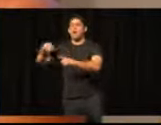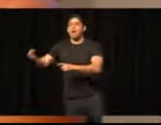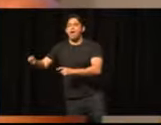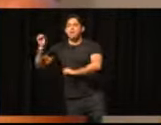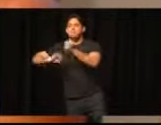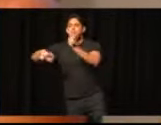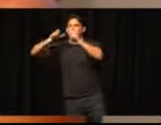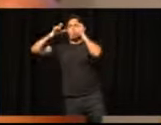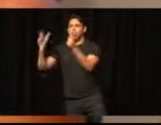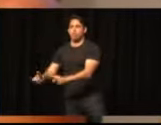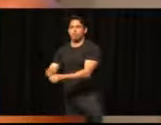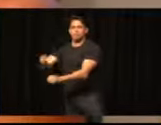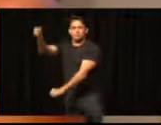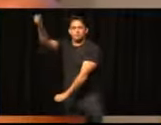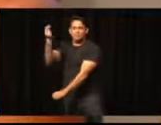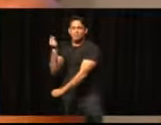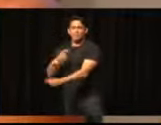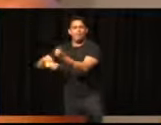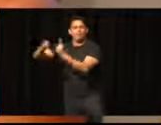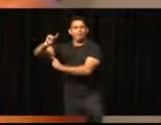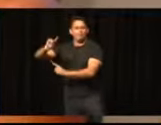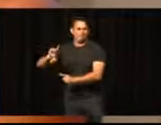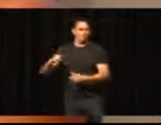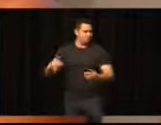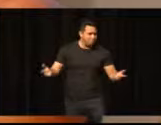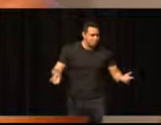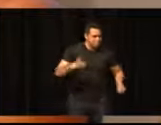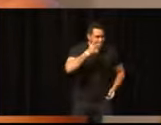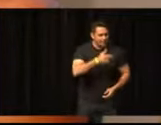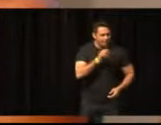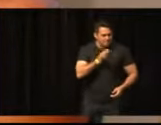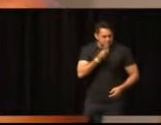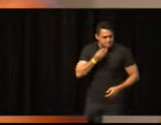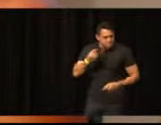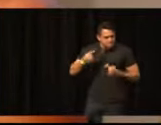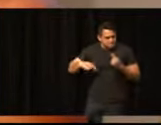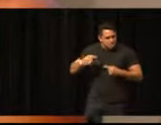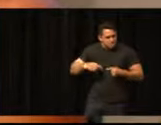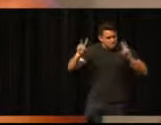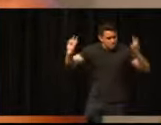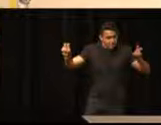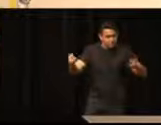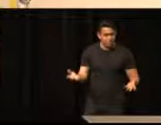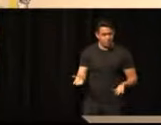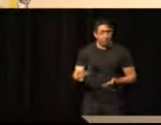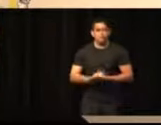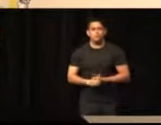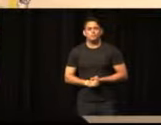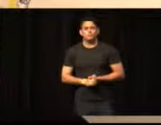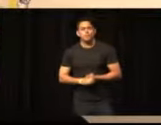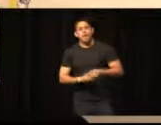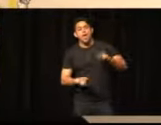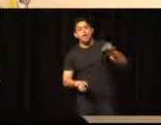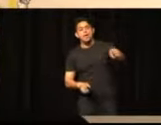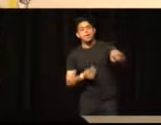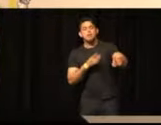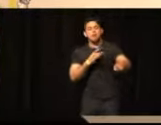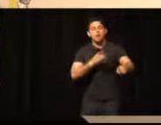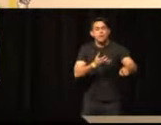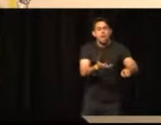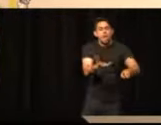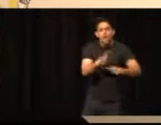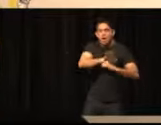empresas y para las organizaciones que están por atrás. Sería muy interesante si, por ejemplo, aquel voluntario va porque